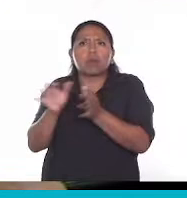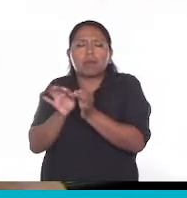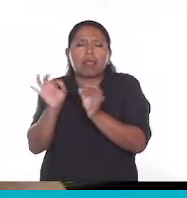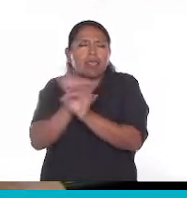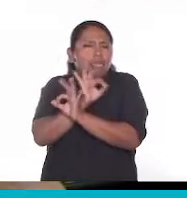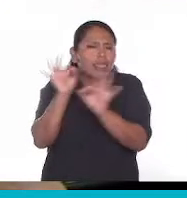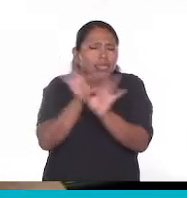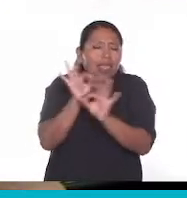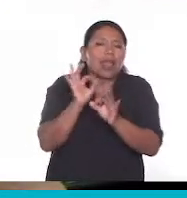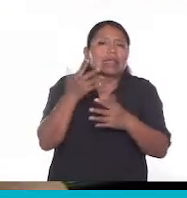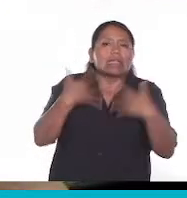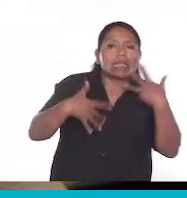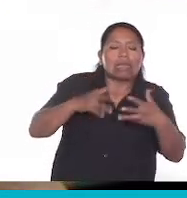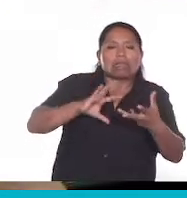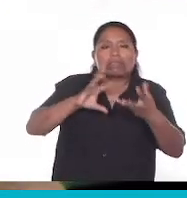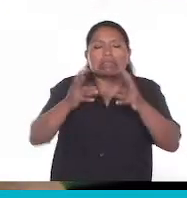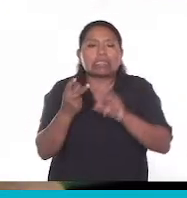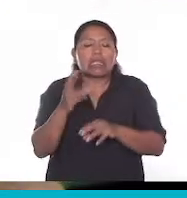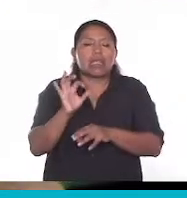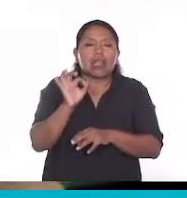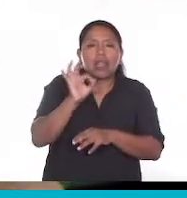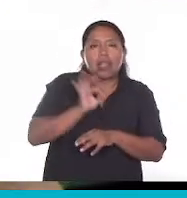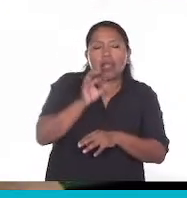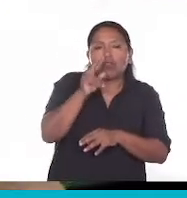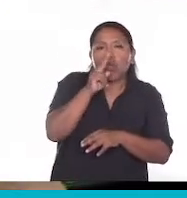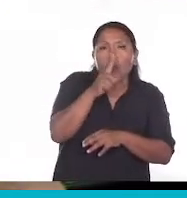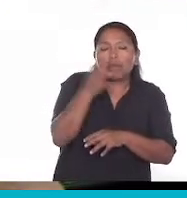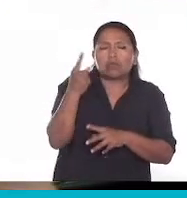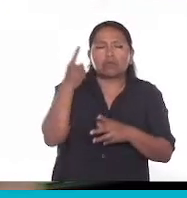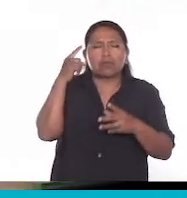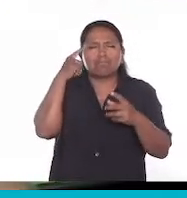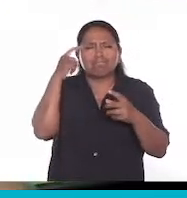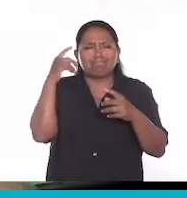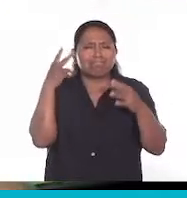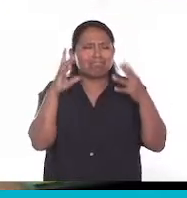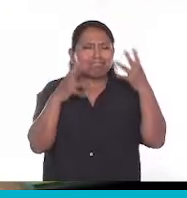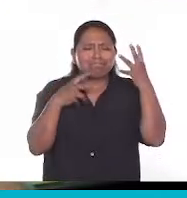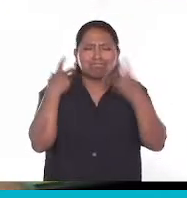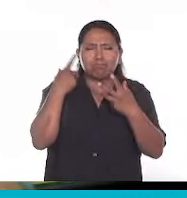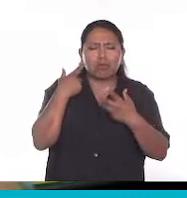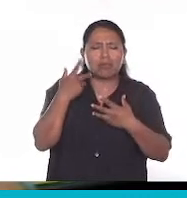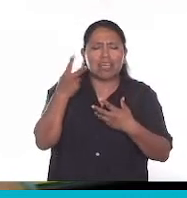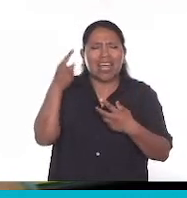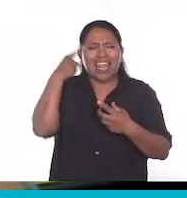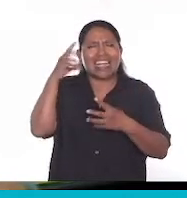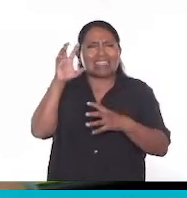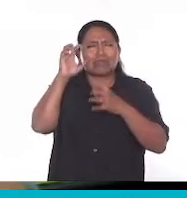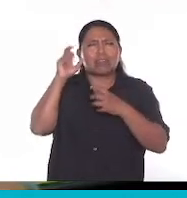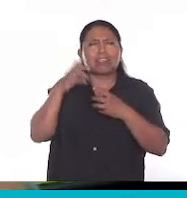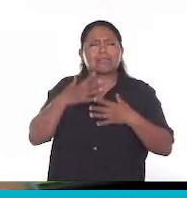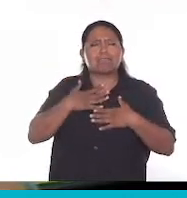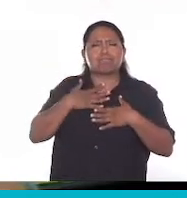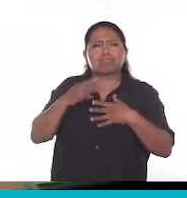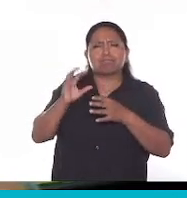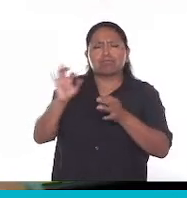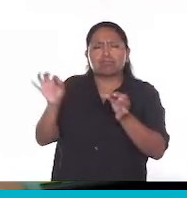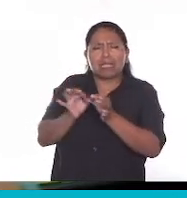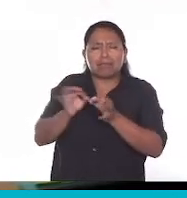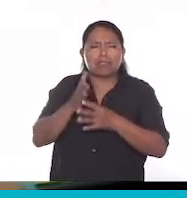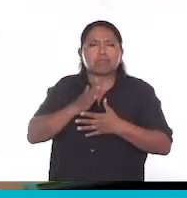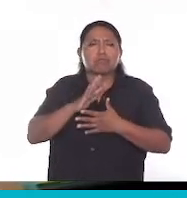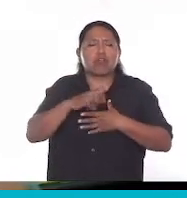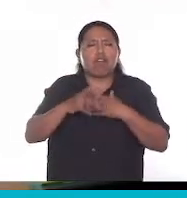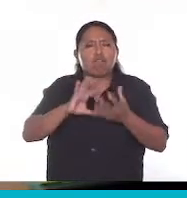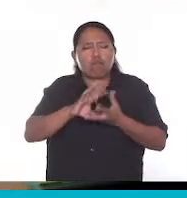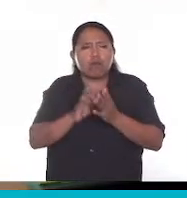crisis del 2001, con una pesadilla terrible, empezó a revivir esos momentos, a hablar del tema y de alguna manera a sanar, ¿no?